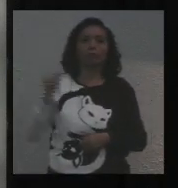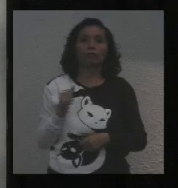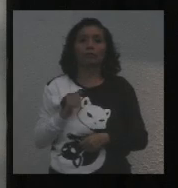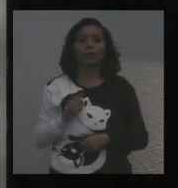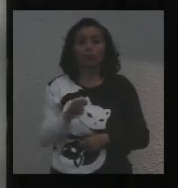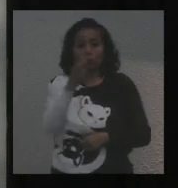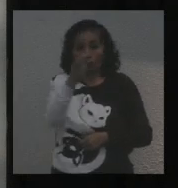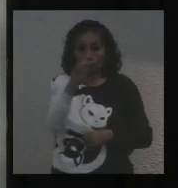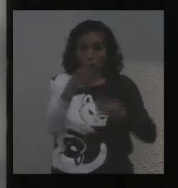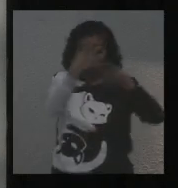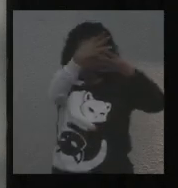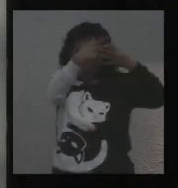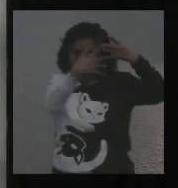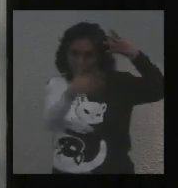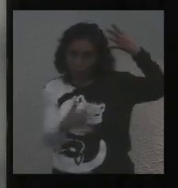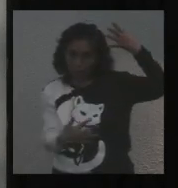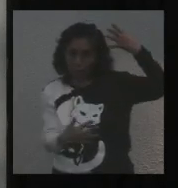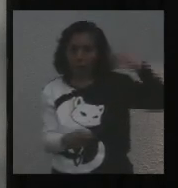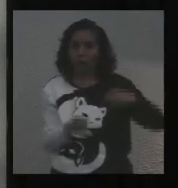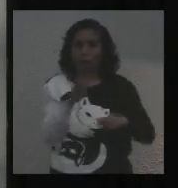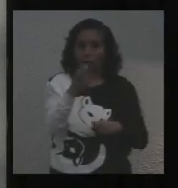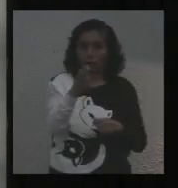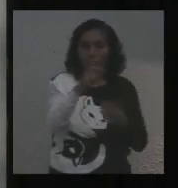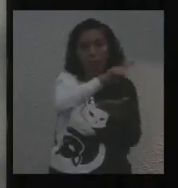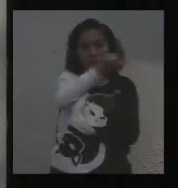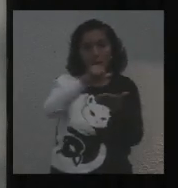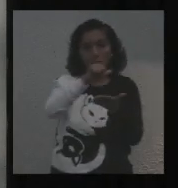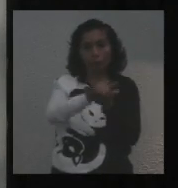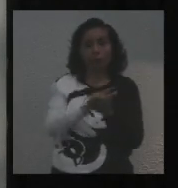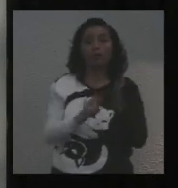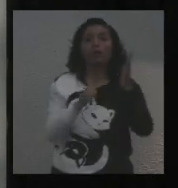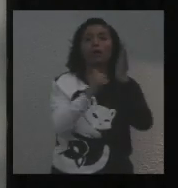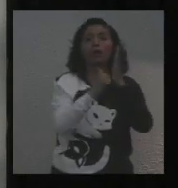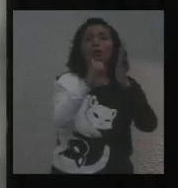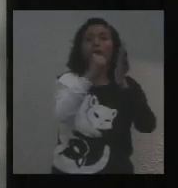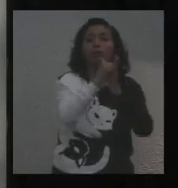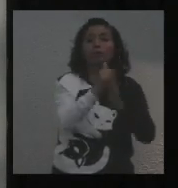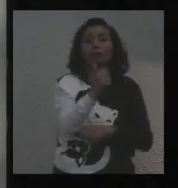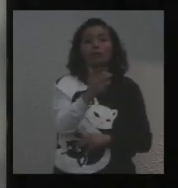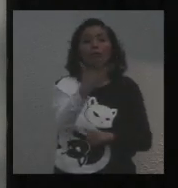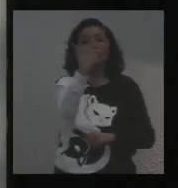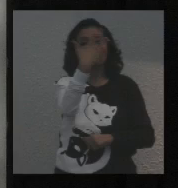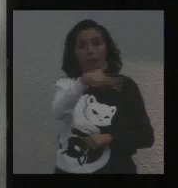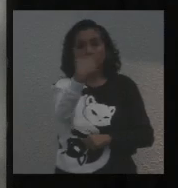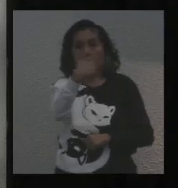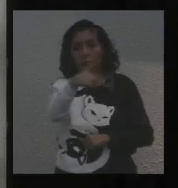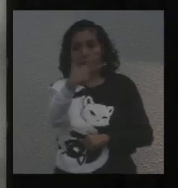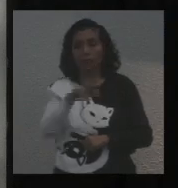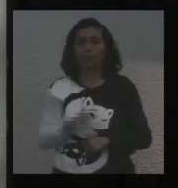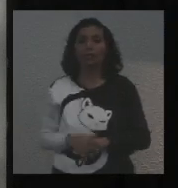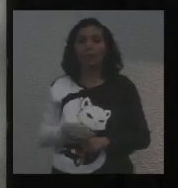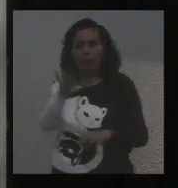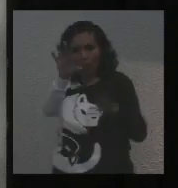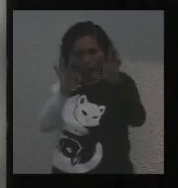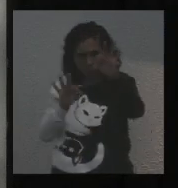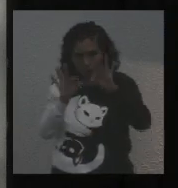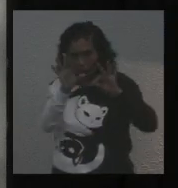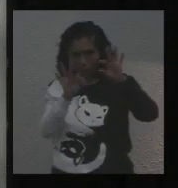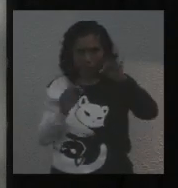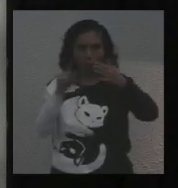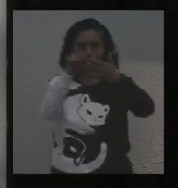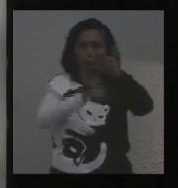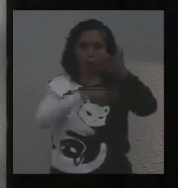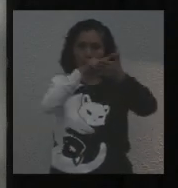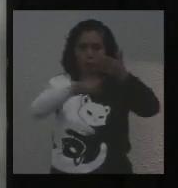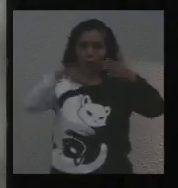disposiciones contenidas en esta Constitución. Artículo décimo tercero. Para las elecciones a que se refiere el